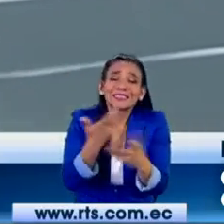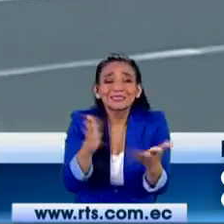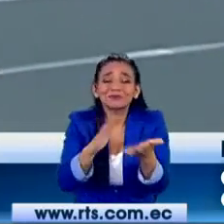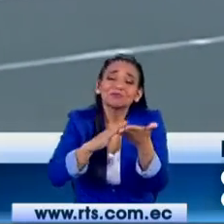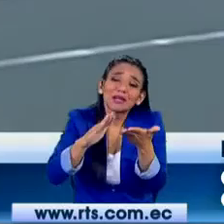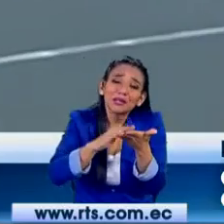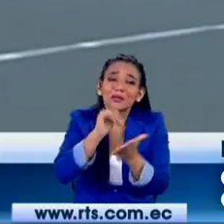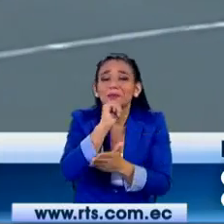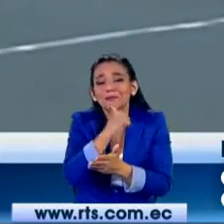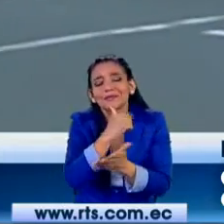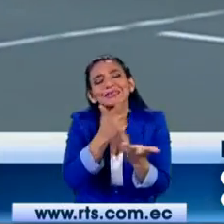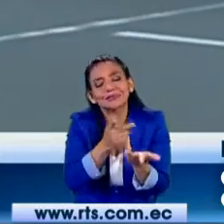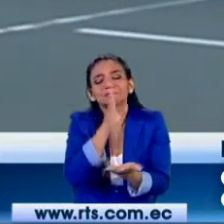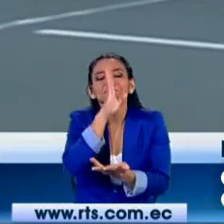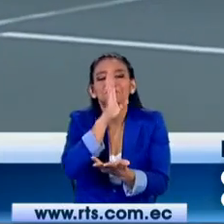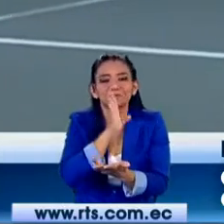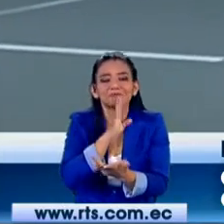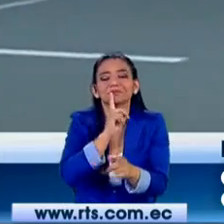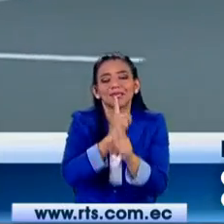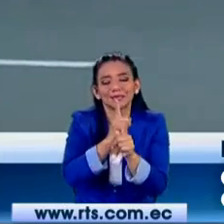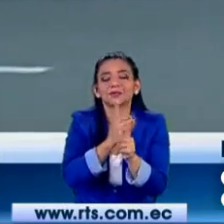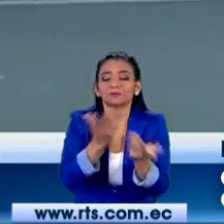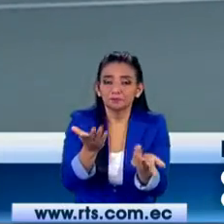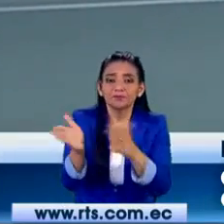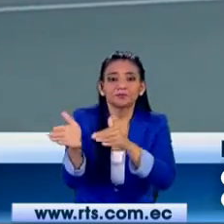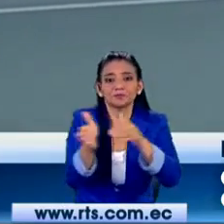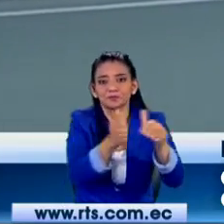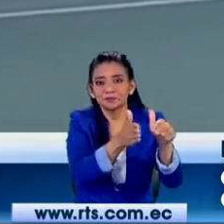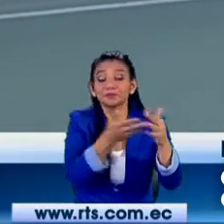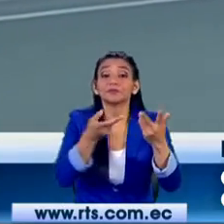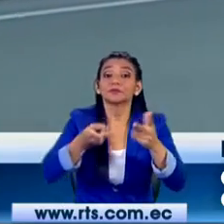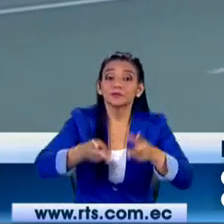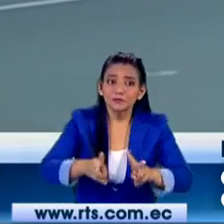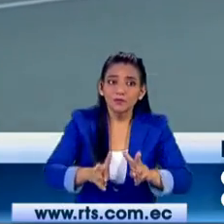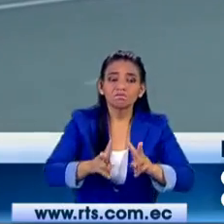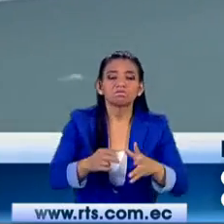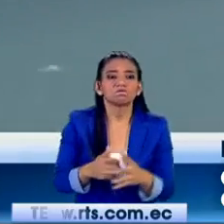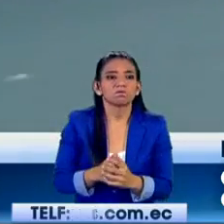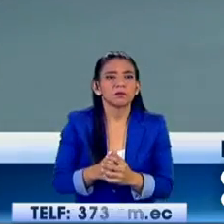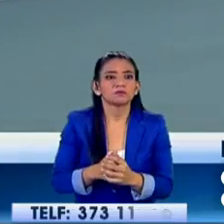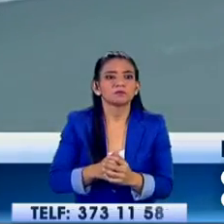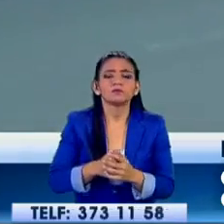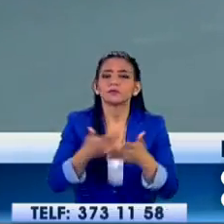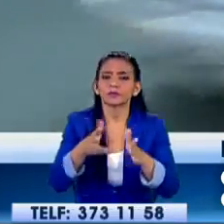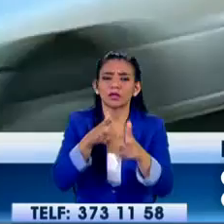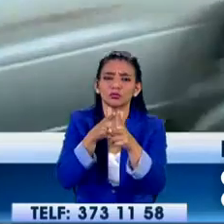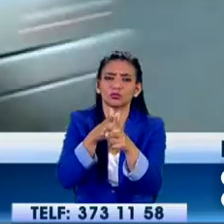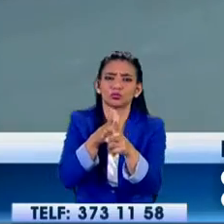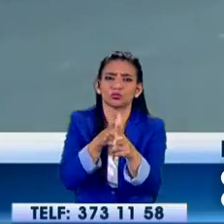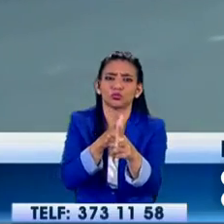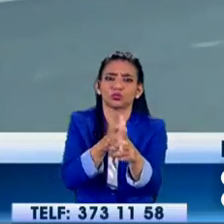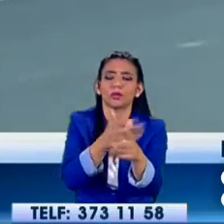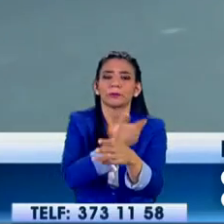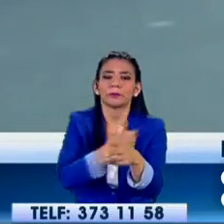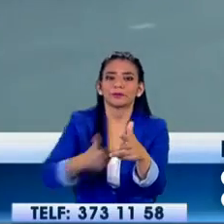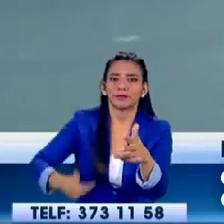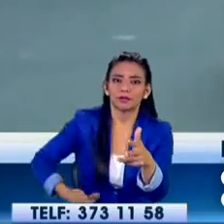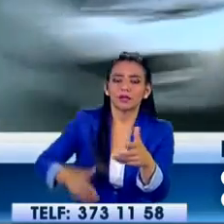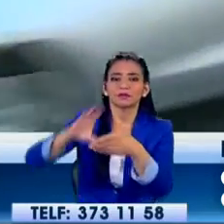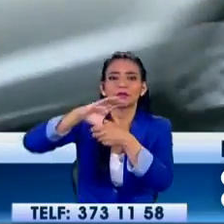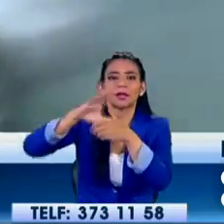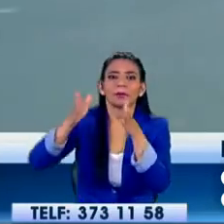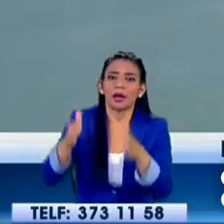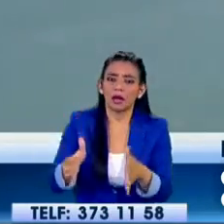poco más el tráfico, ¿no? También estamos nosotros con las caravanas presidenciales y en las caravanas de los cancilleres